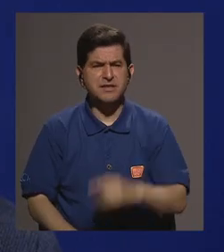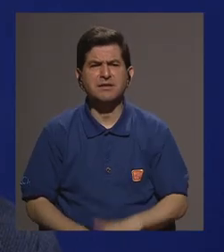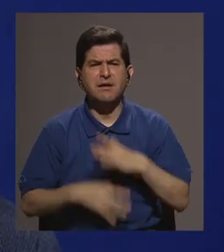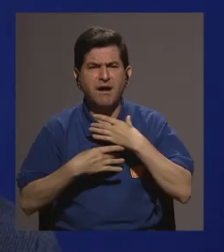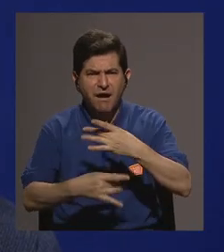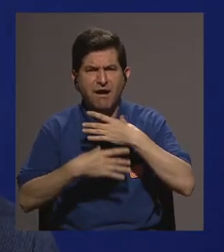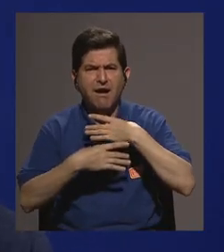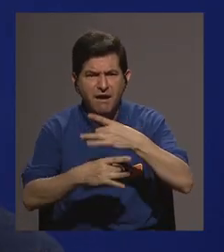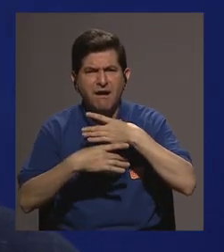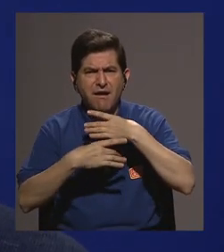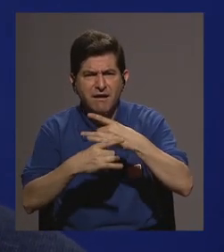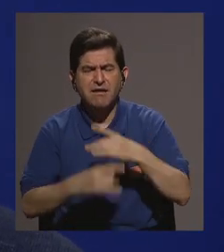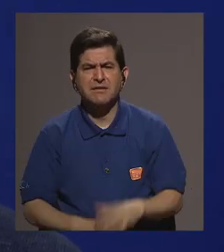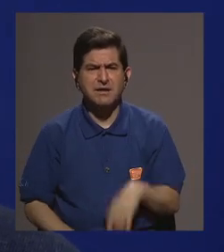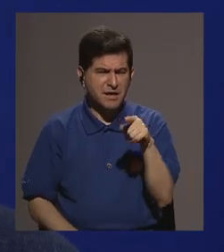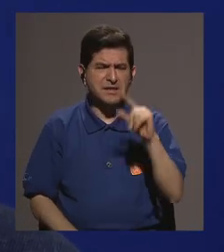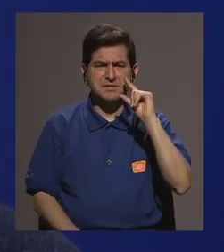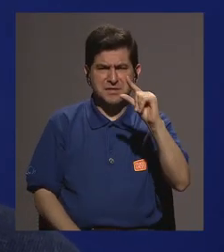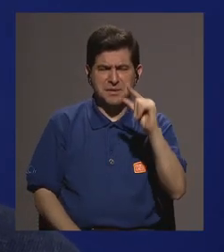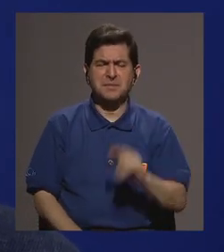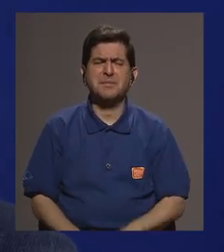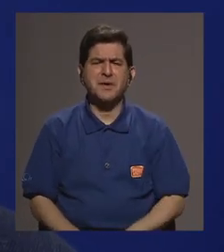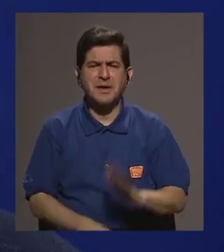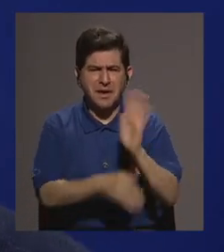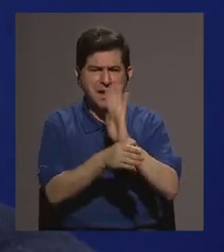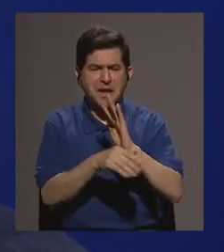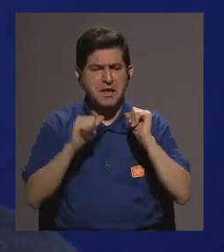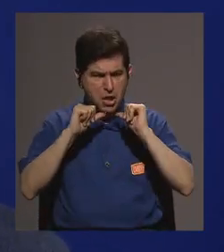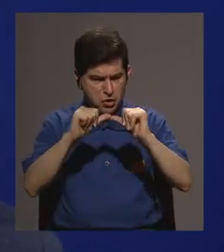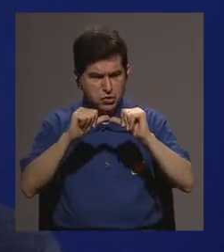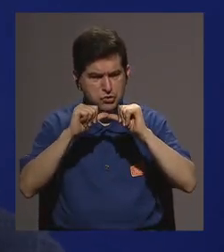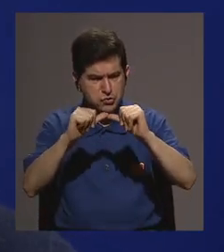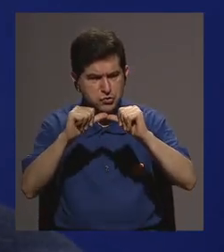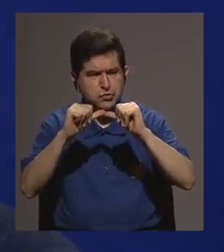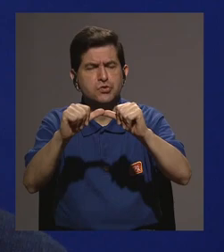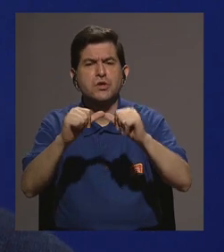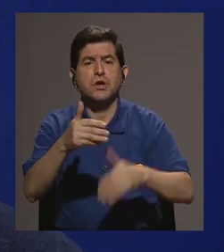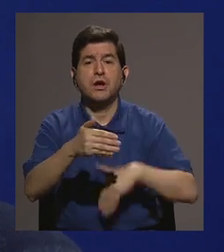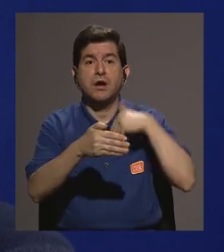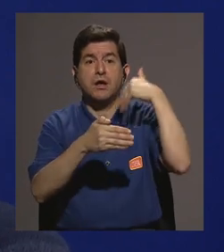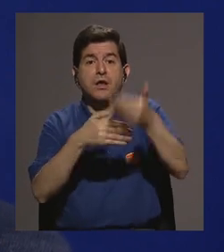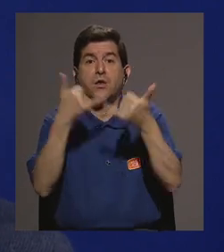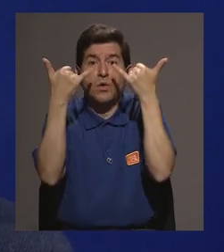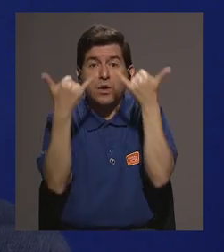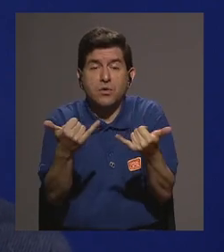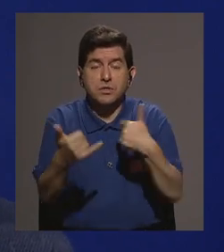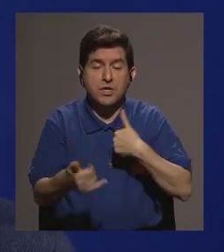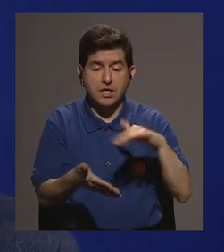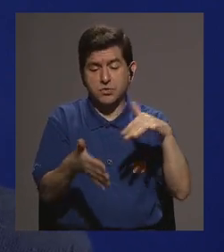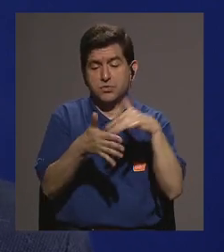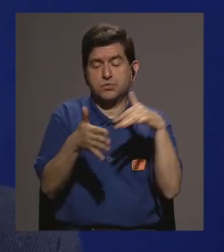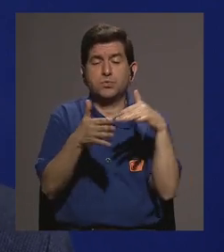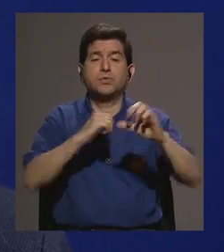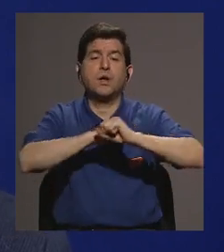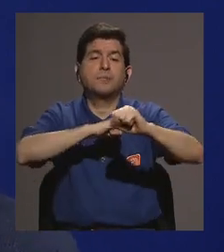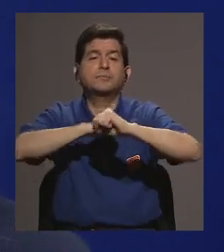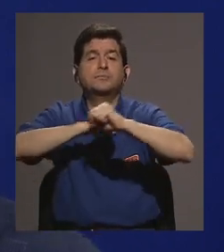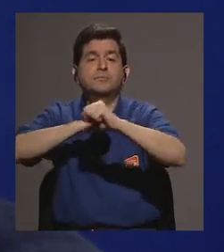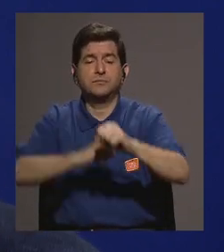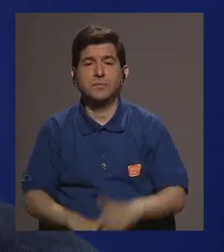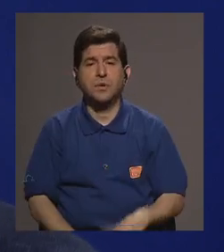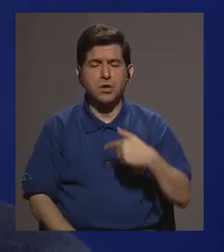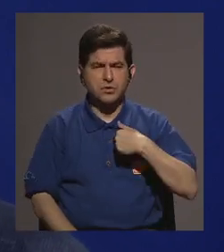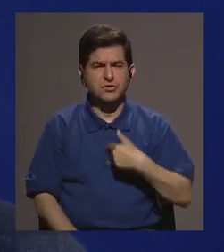lo vio decía qué interesante ese es el cortometraje sigue adelante y en eso sigue adelante se adelante ya he sido yo voy estudio publicidad